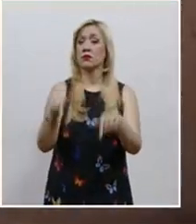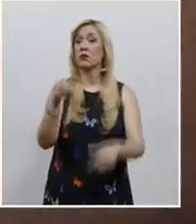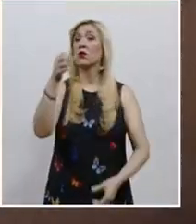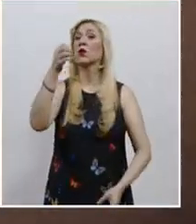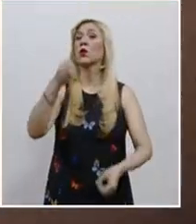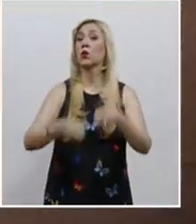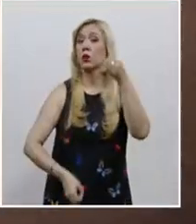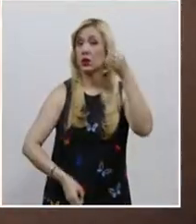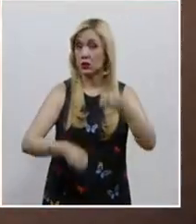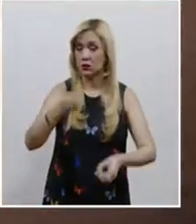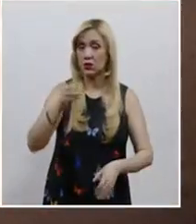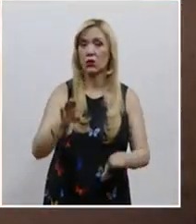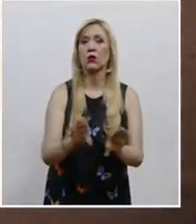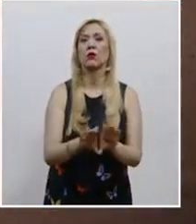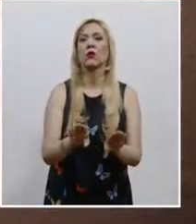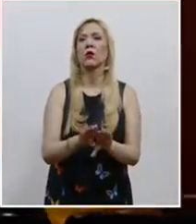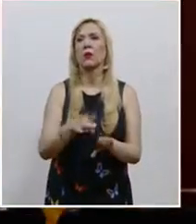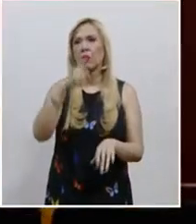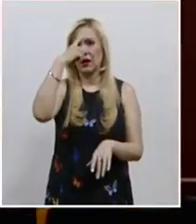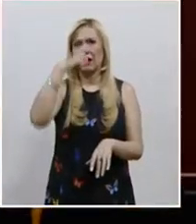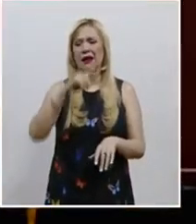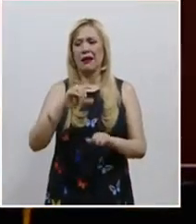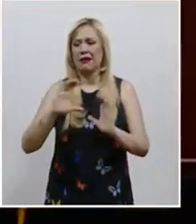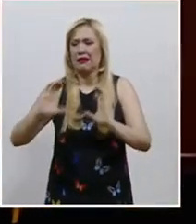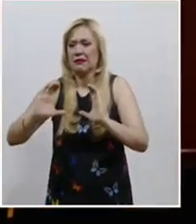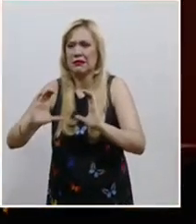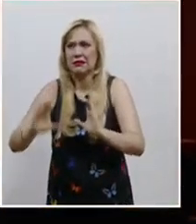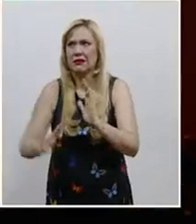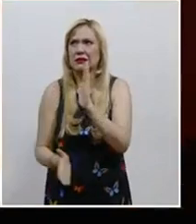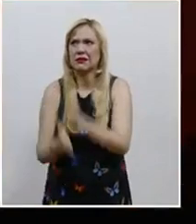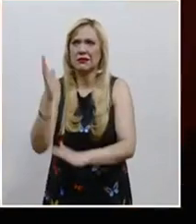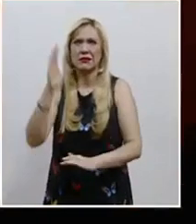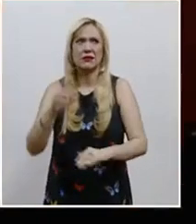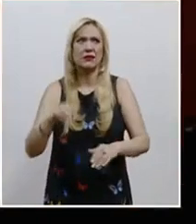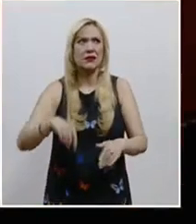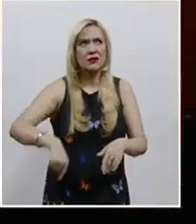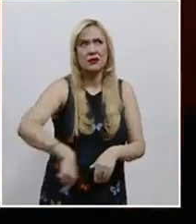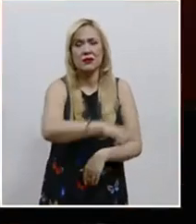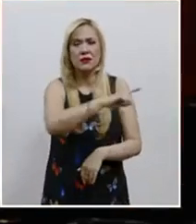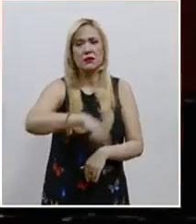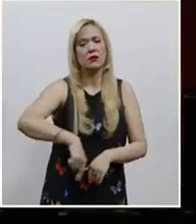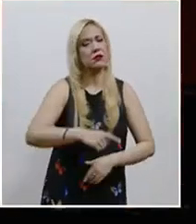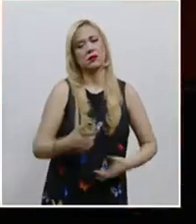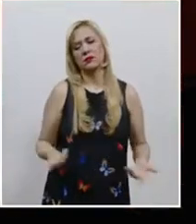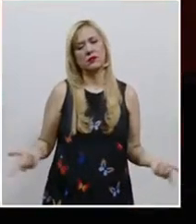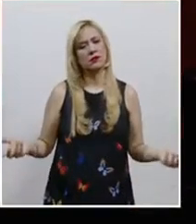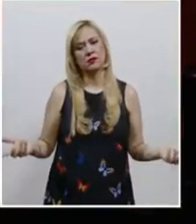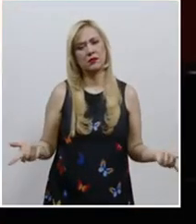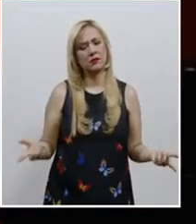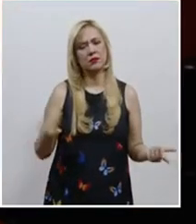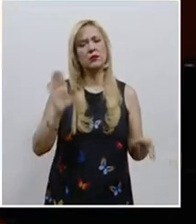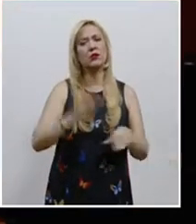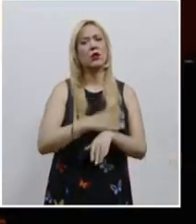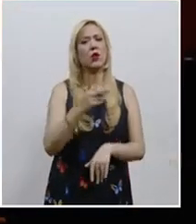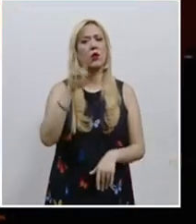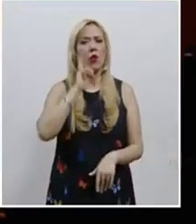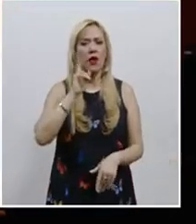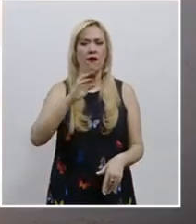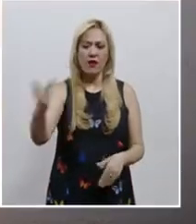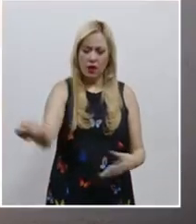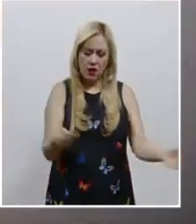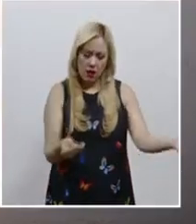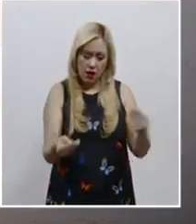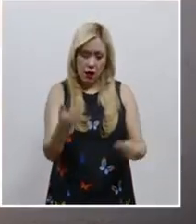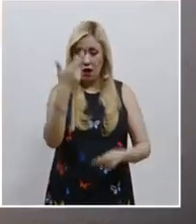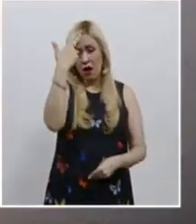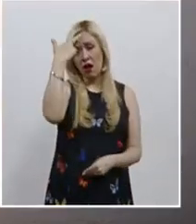juicio y no una medida cautelar, ya que presupone una contienda en la que se confrontan los hechos y las pruebas aportadas por las partes, con el